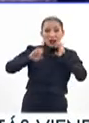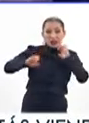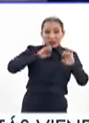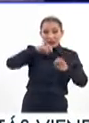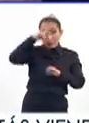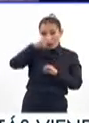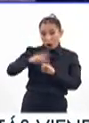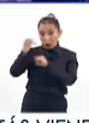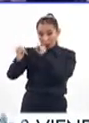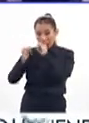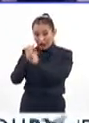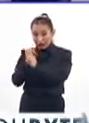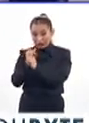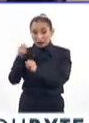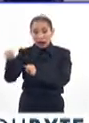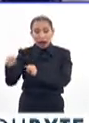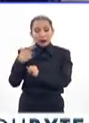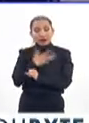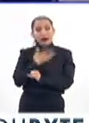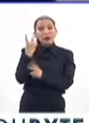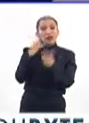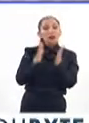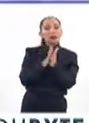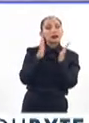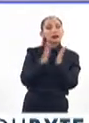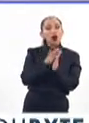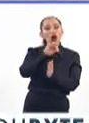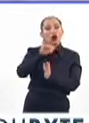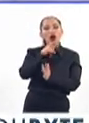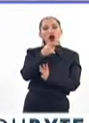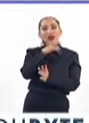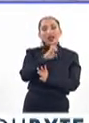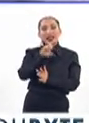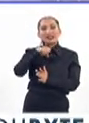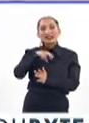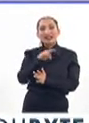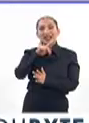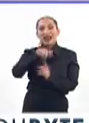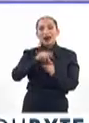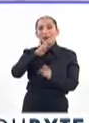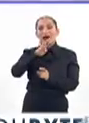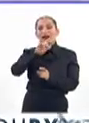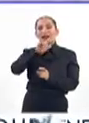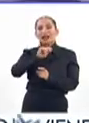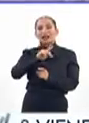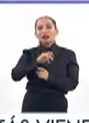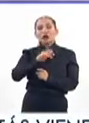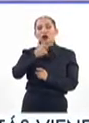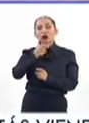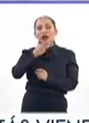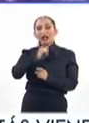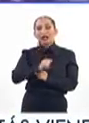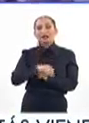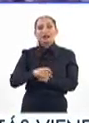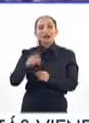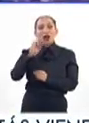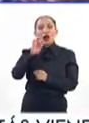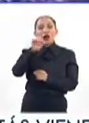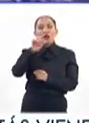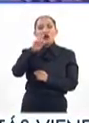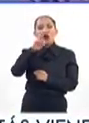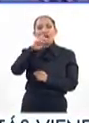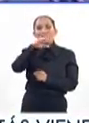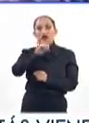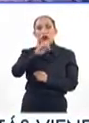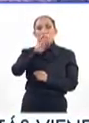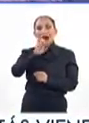periodistas nacionales e internacionales se contó con la participación de Jorge Esquinca, Beatriz Gutiérrez Müller, Gina Jaramillo, Florencia